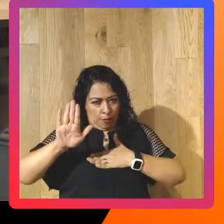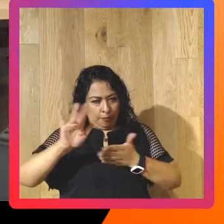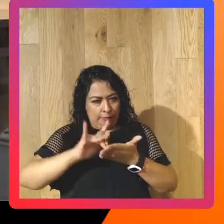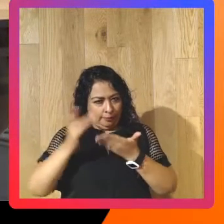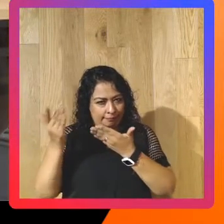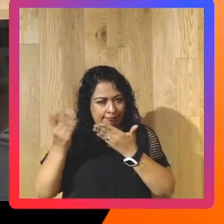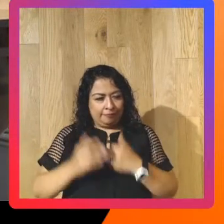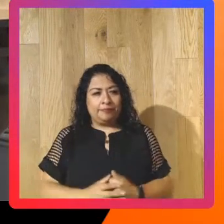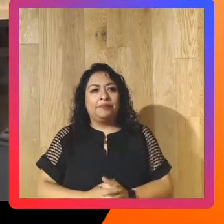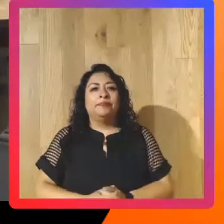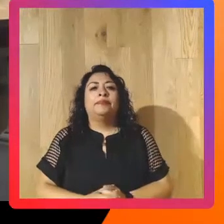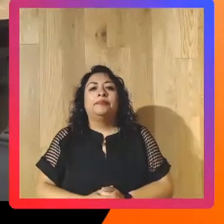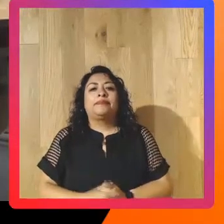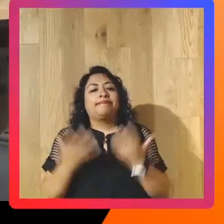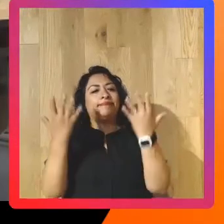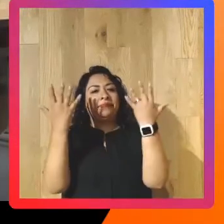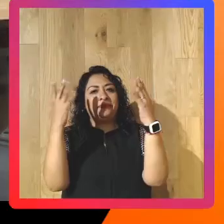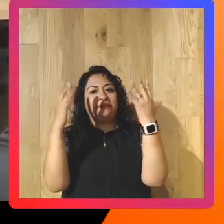gracias.